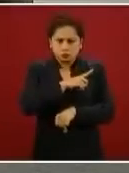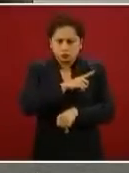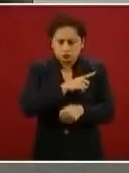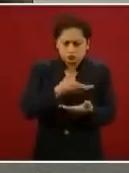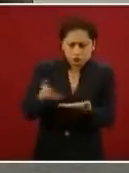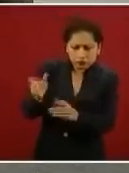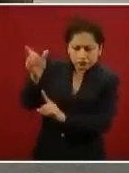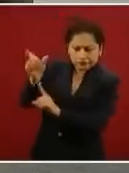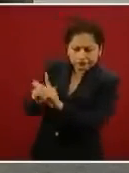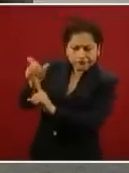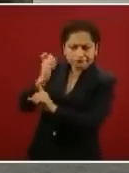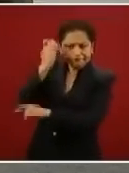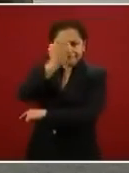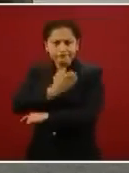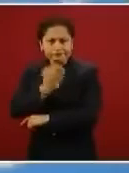aquí no les